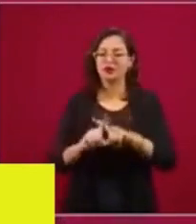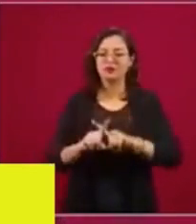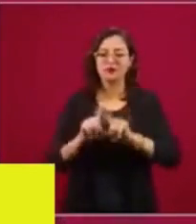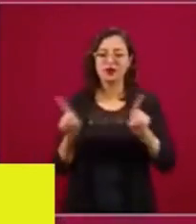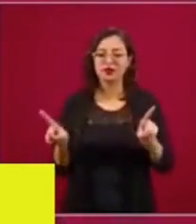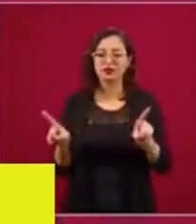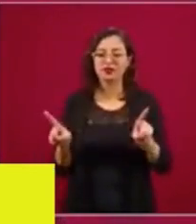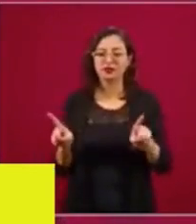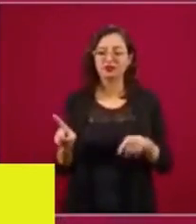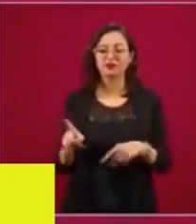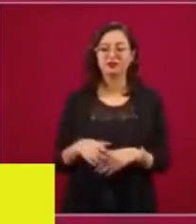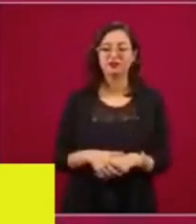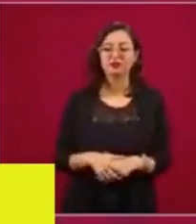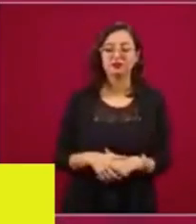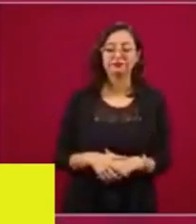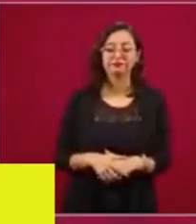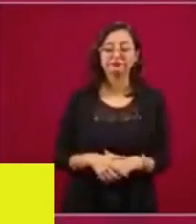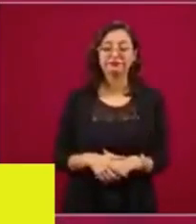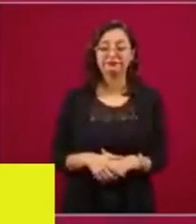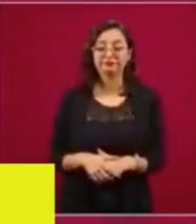Entonces,